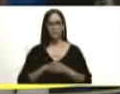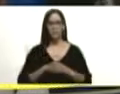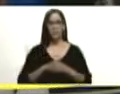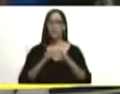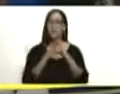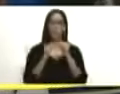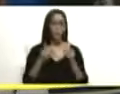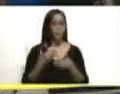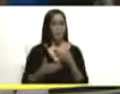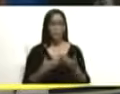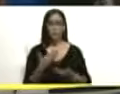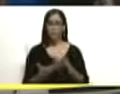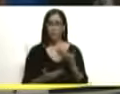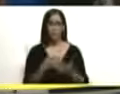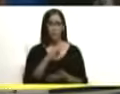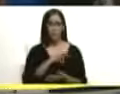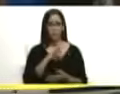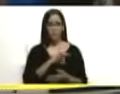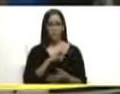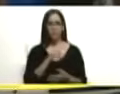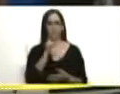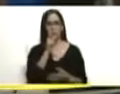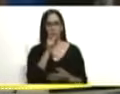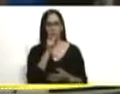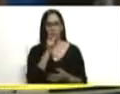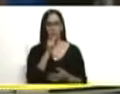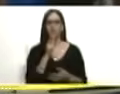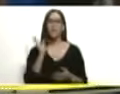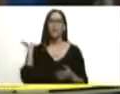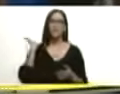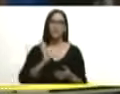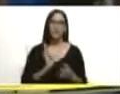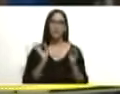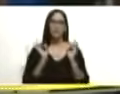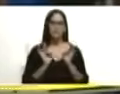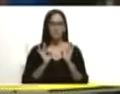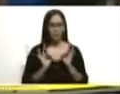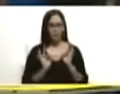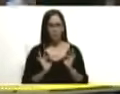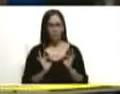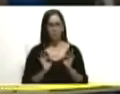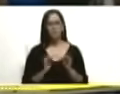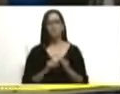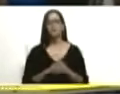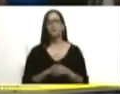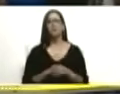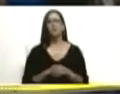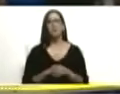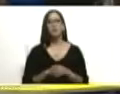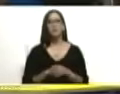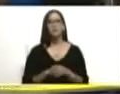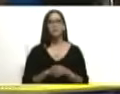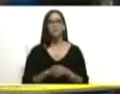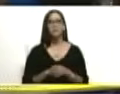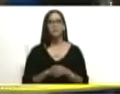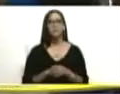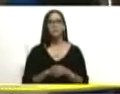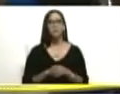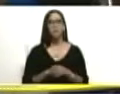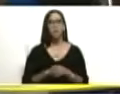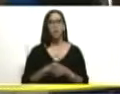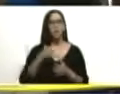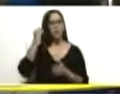todo ese proceso social de consulta hemos llegado precisamente a lo que